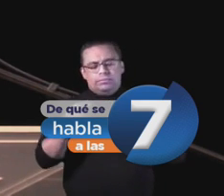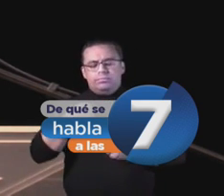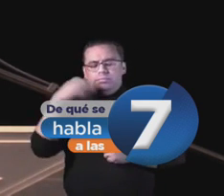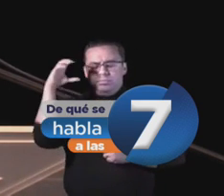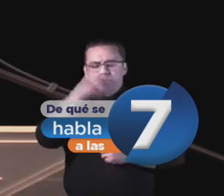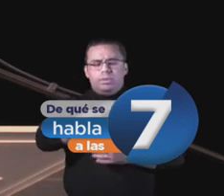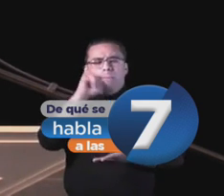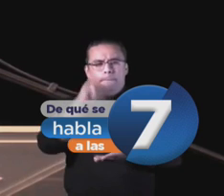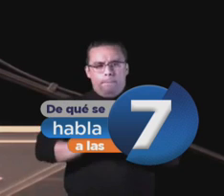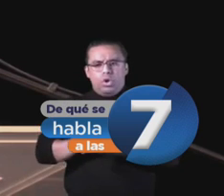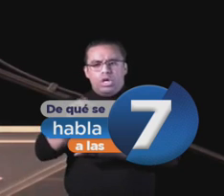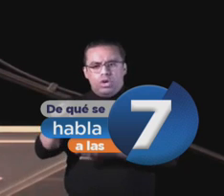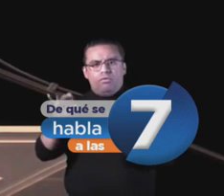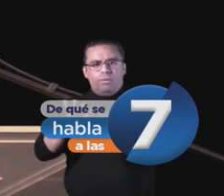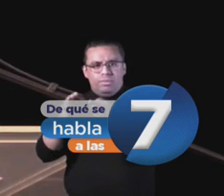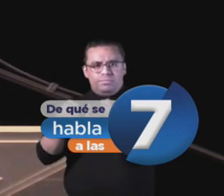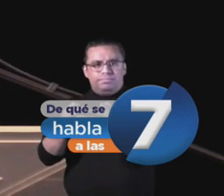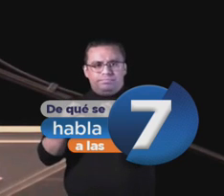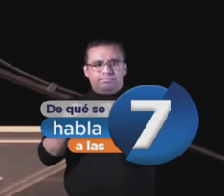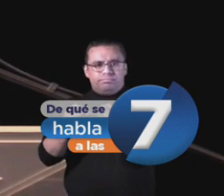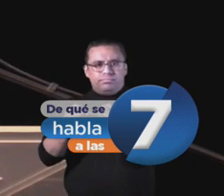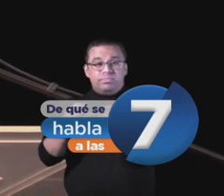me refiero a ellos, a esas víctimas